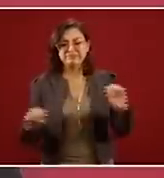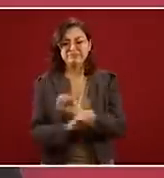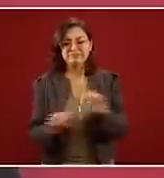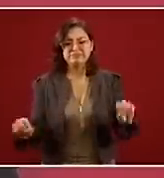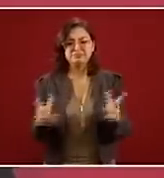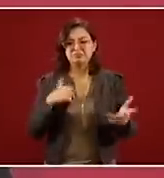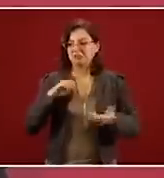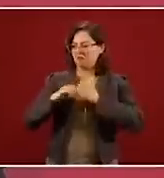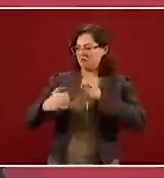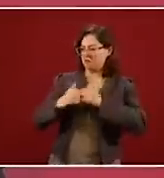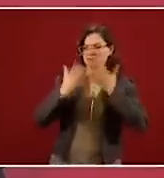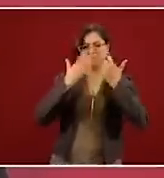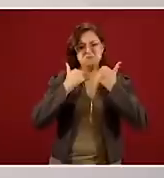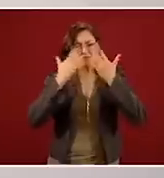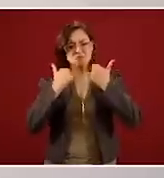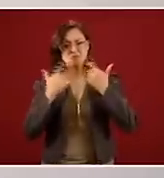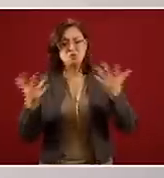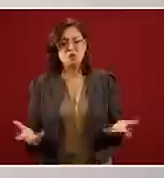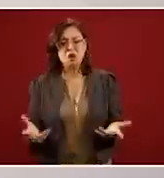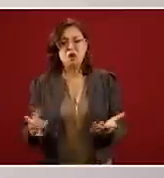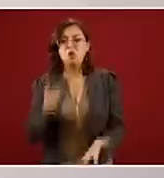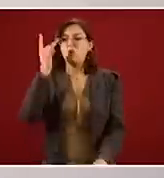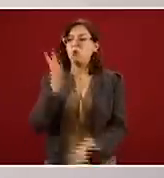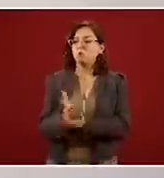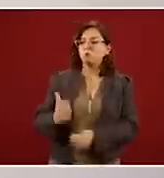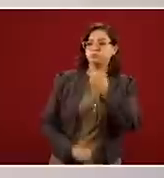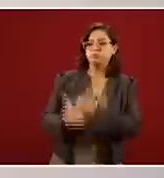no tengo enemigos, tengo adversarios.